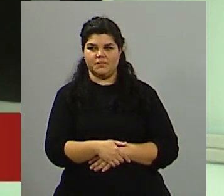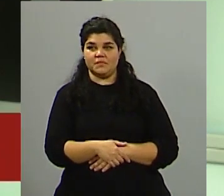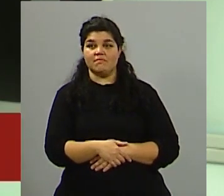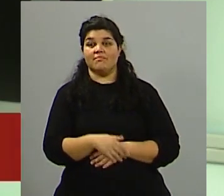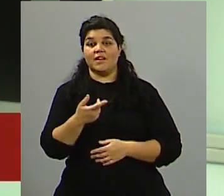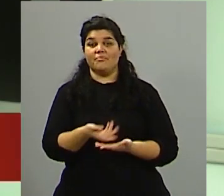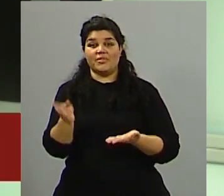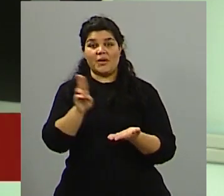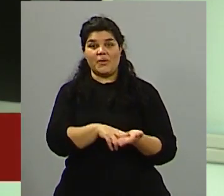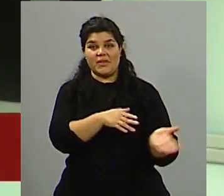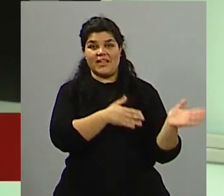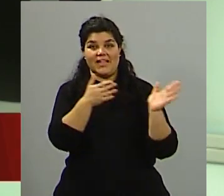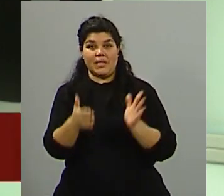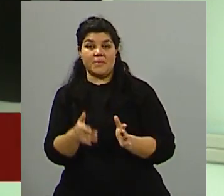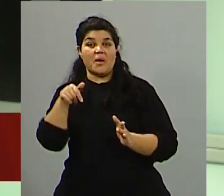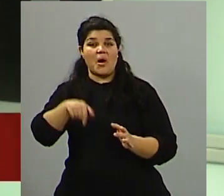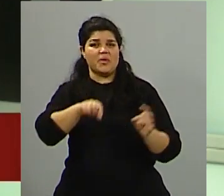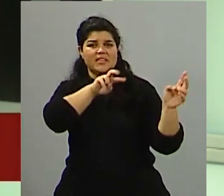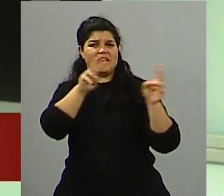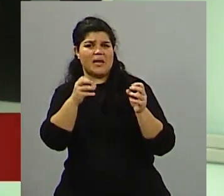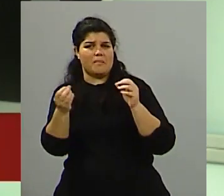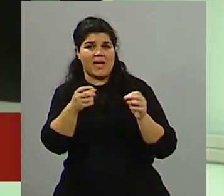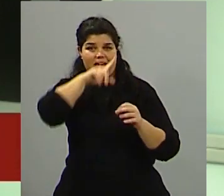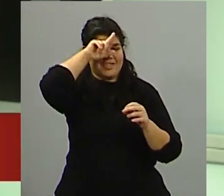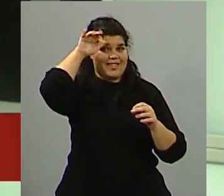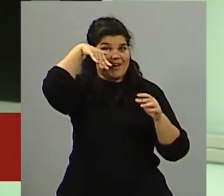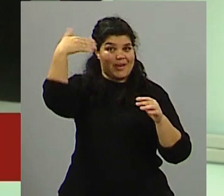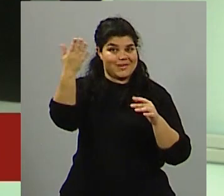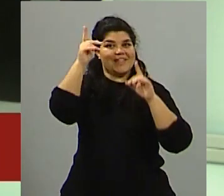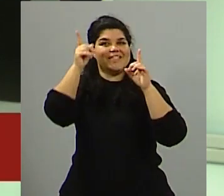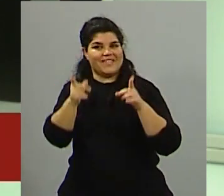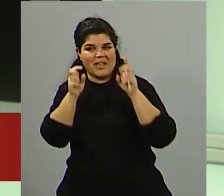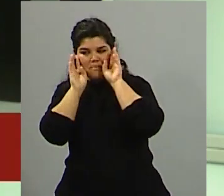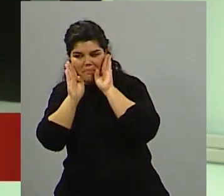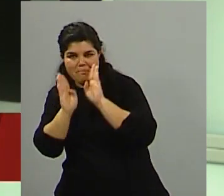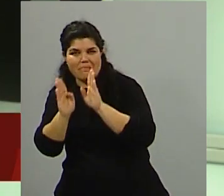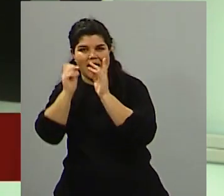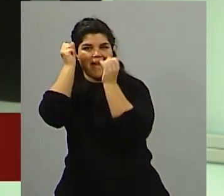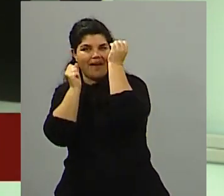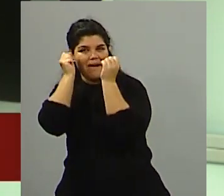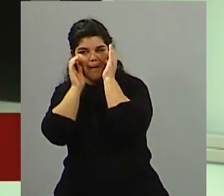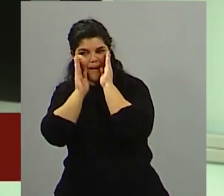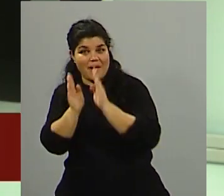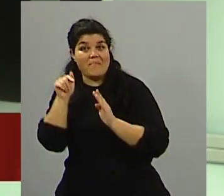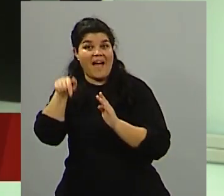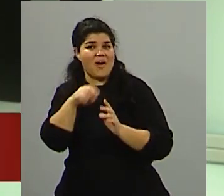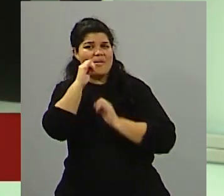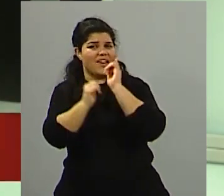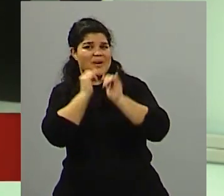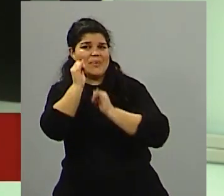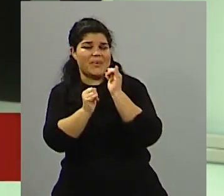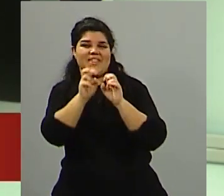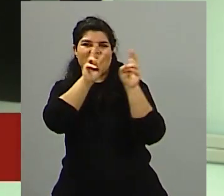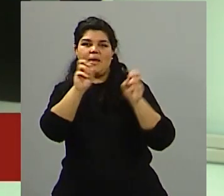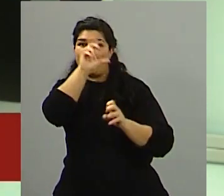Bueno, aquí estamos de vuelta. Hoy nos ocupamos de lo internacional y también lo económico. Vamos a hablar de lo que está pasando en nuestro país.